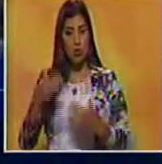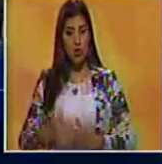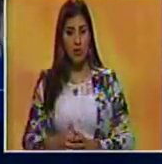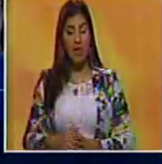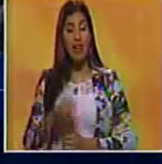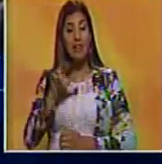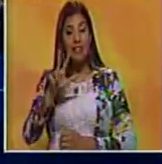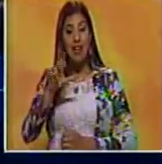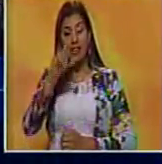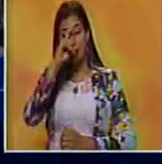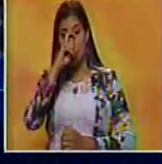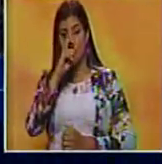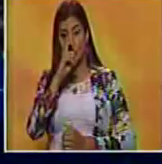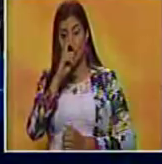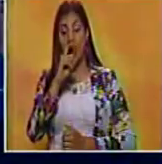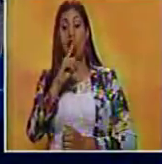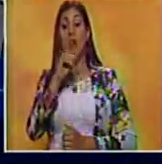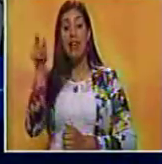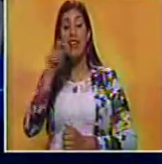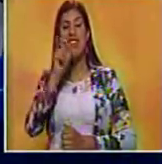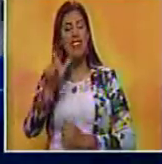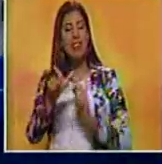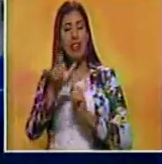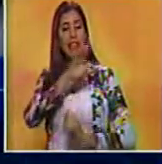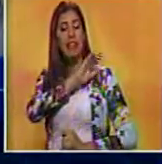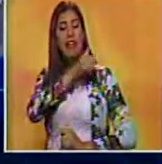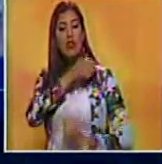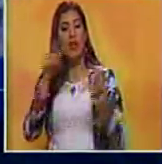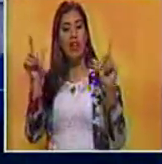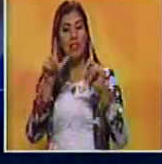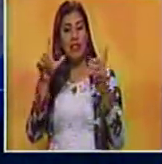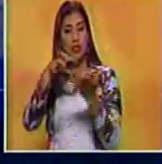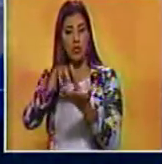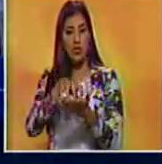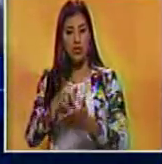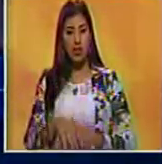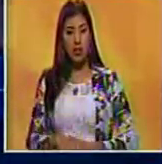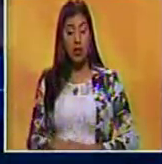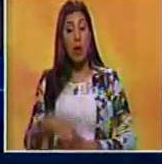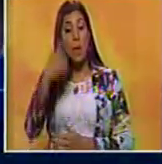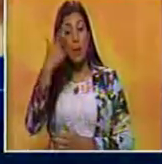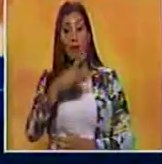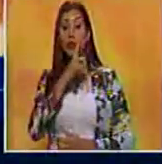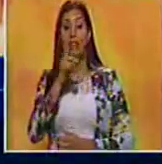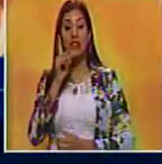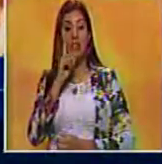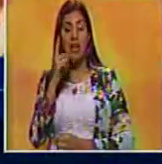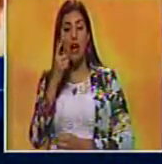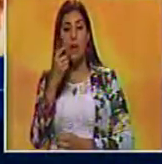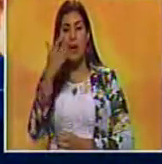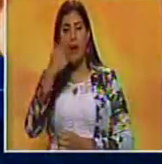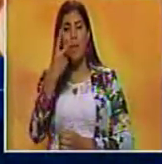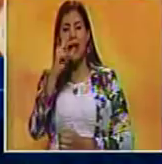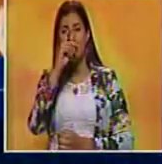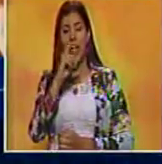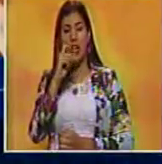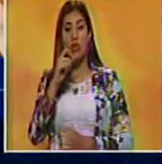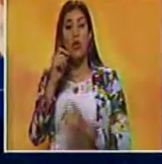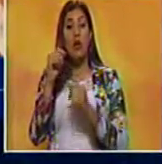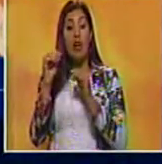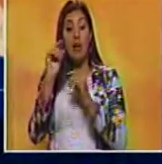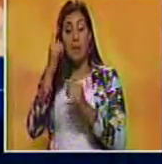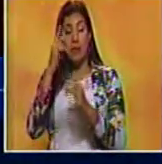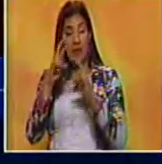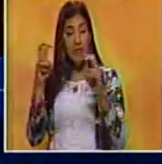Marinova, de 30 años, y quien fuera directora de un canal de televisión regional. El sujeto fue identificado como un búlgaro de 20 años y las